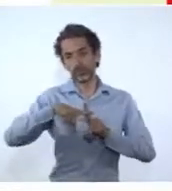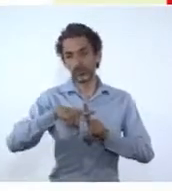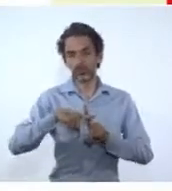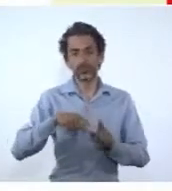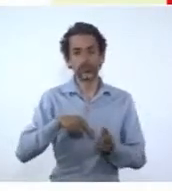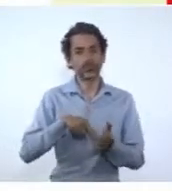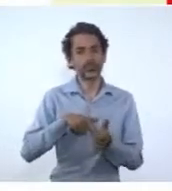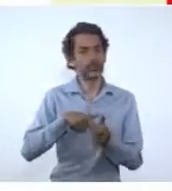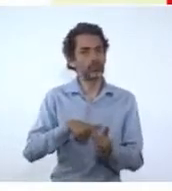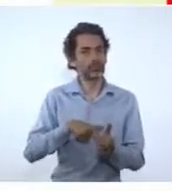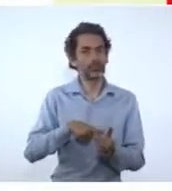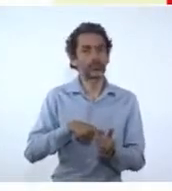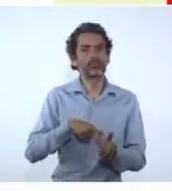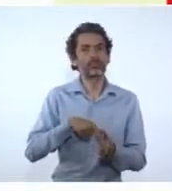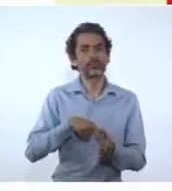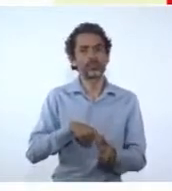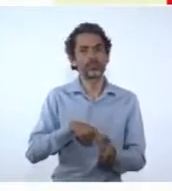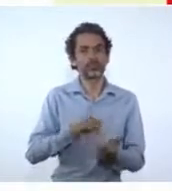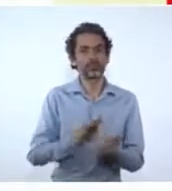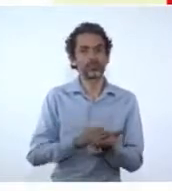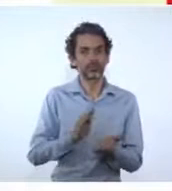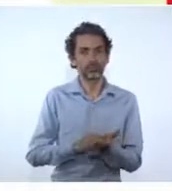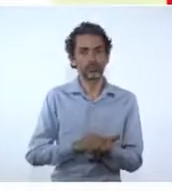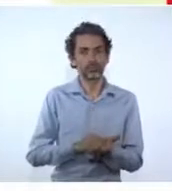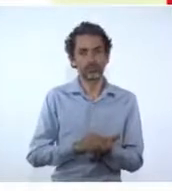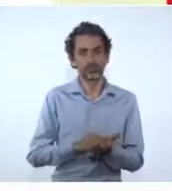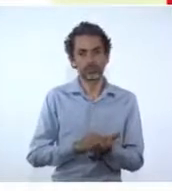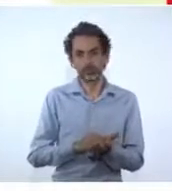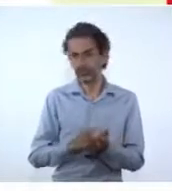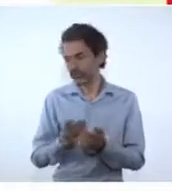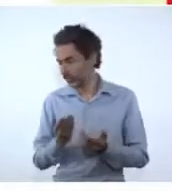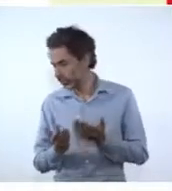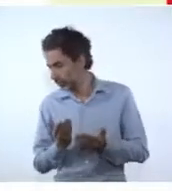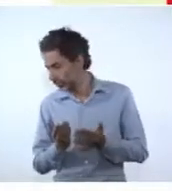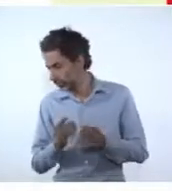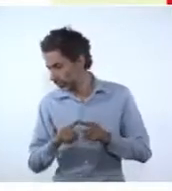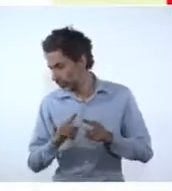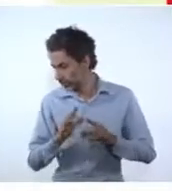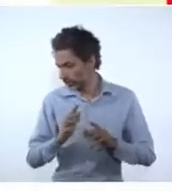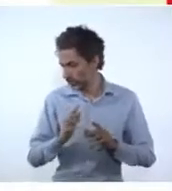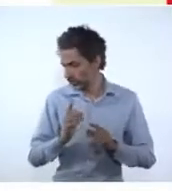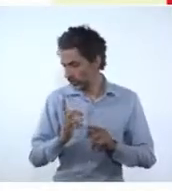ahora, de una vez, claro, ¿cuál es la diferencia entre estimados?